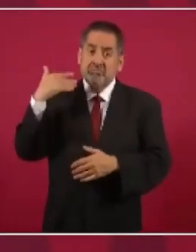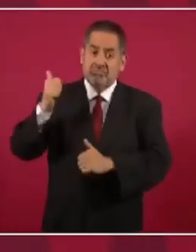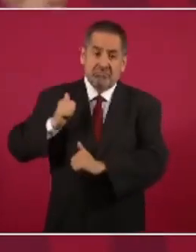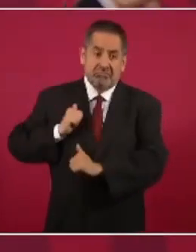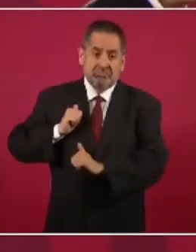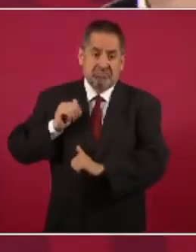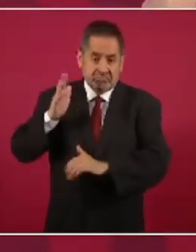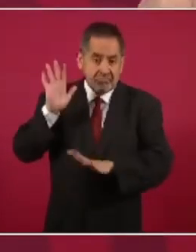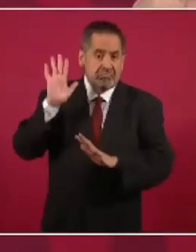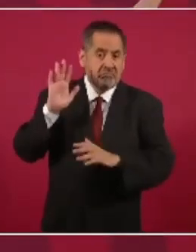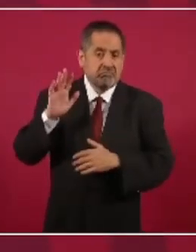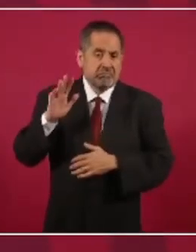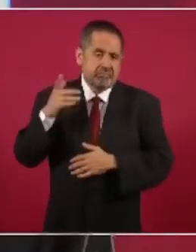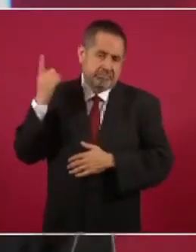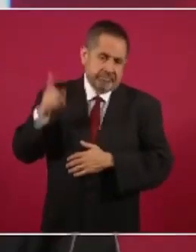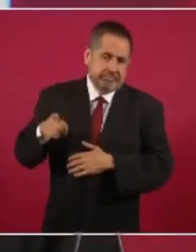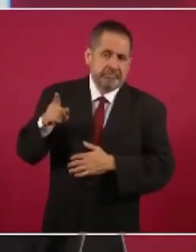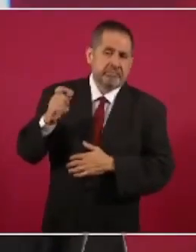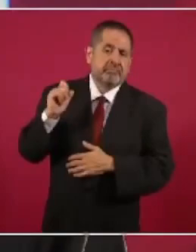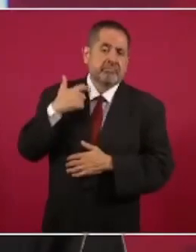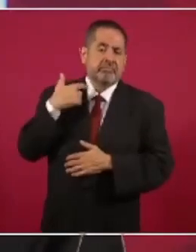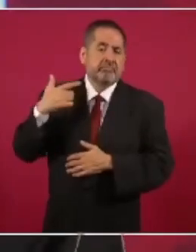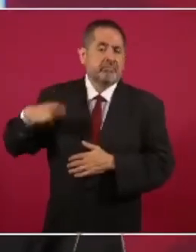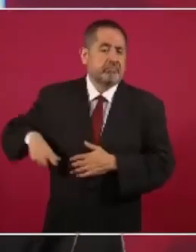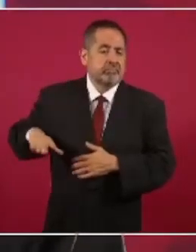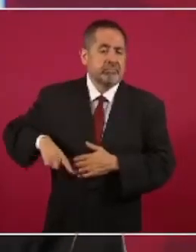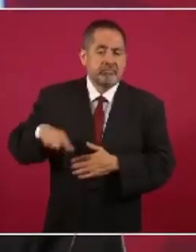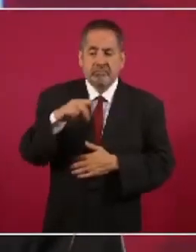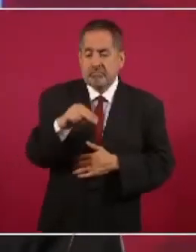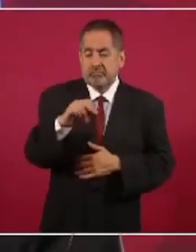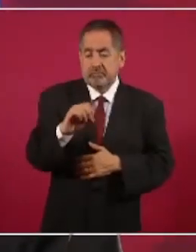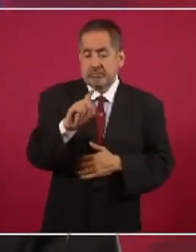en los gobiernos neoliberales.